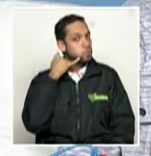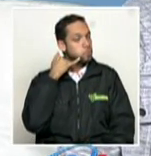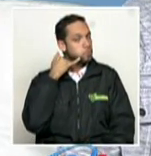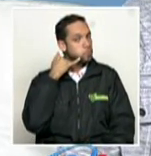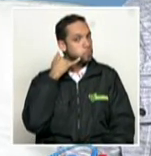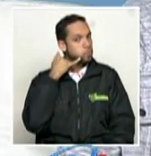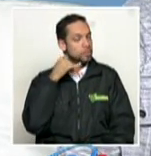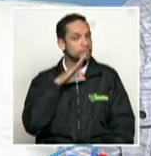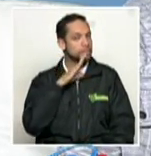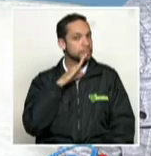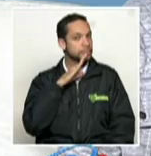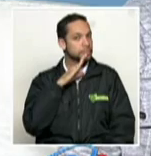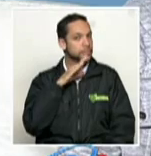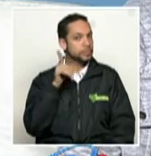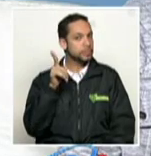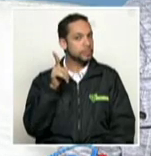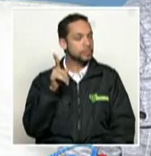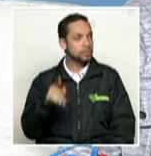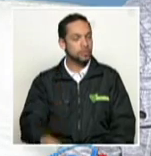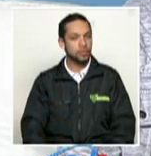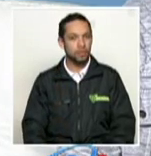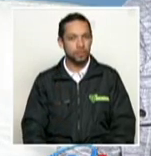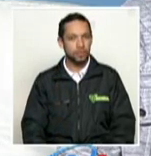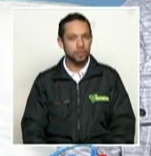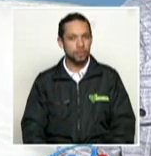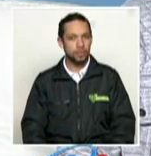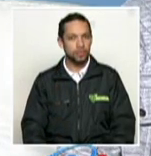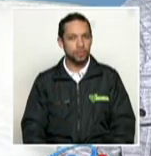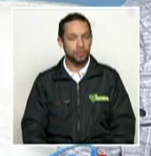¿Quién está? Adelante.